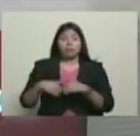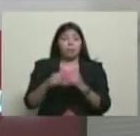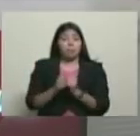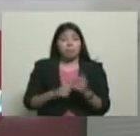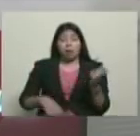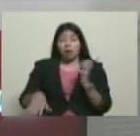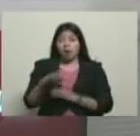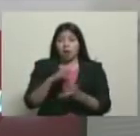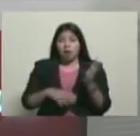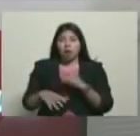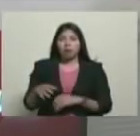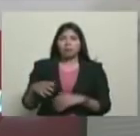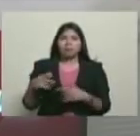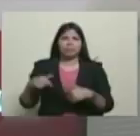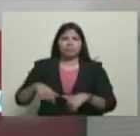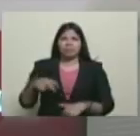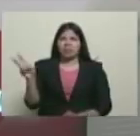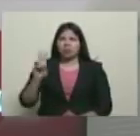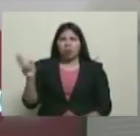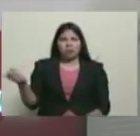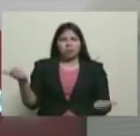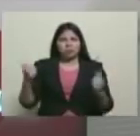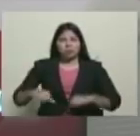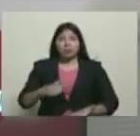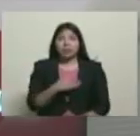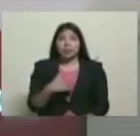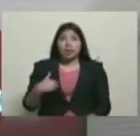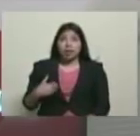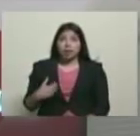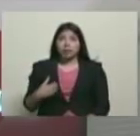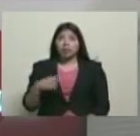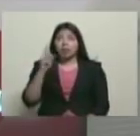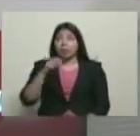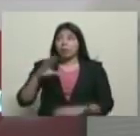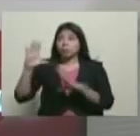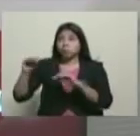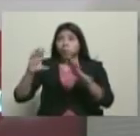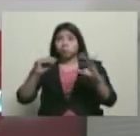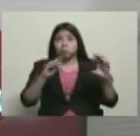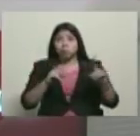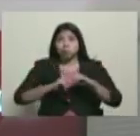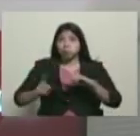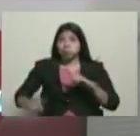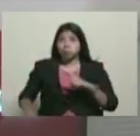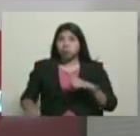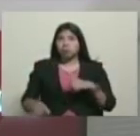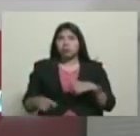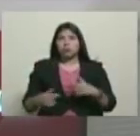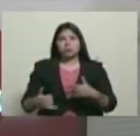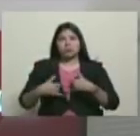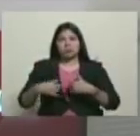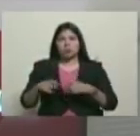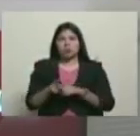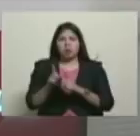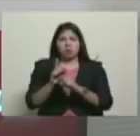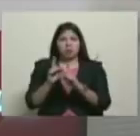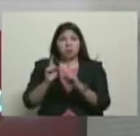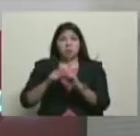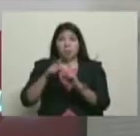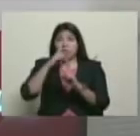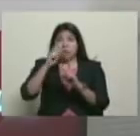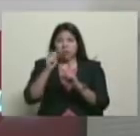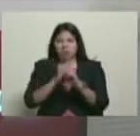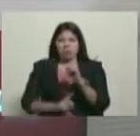responsabilidades evidentes en cuanto al sabotaje del sistema eléctrico nacional, una supuesta autoproclamación, este tipo, pues,